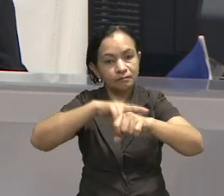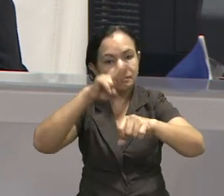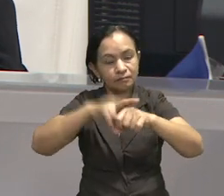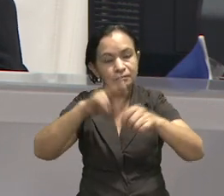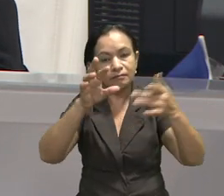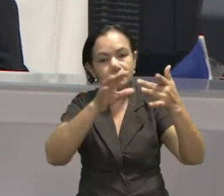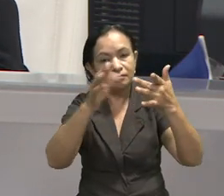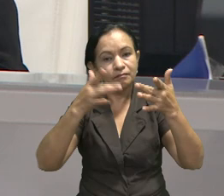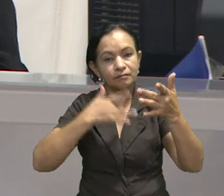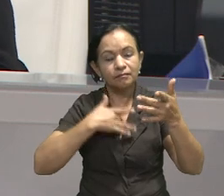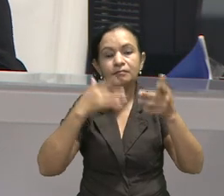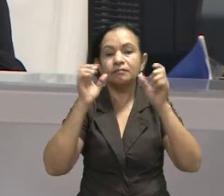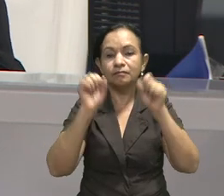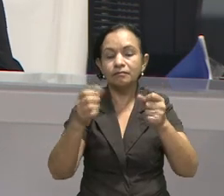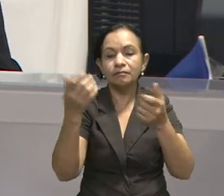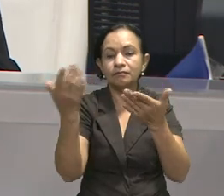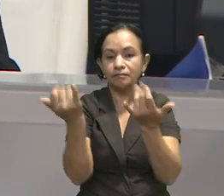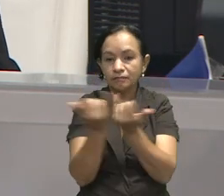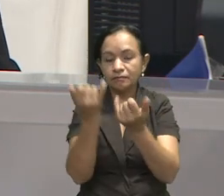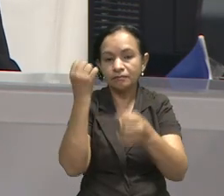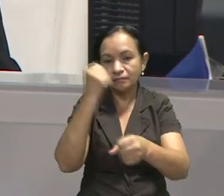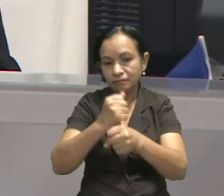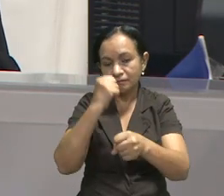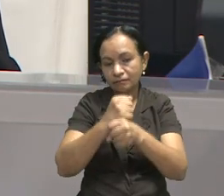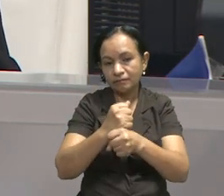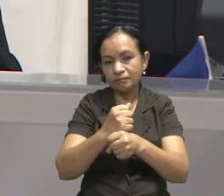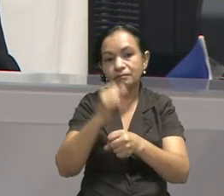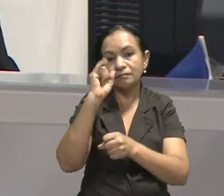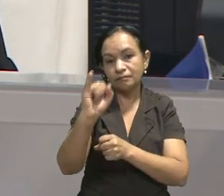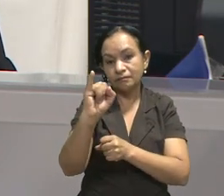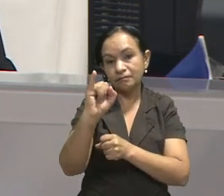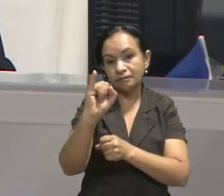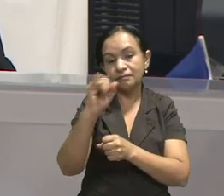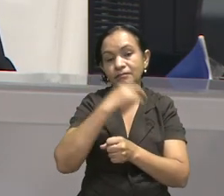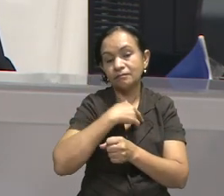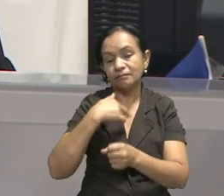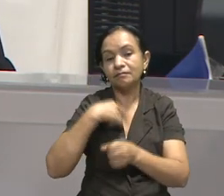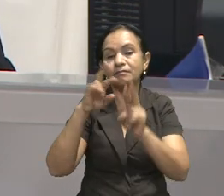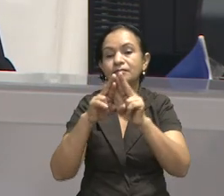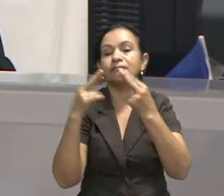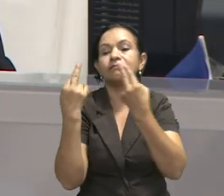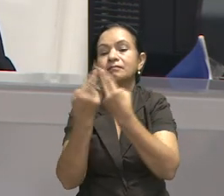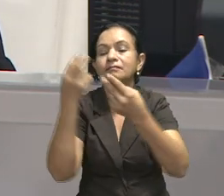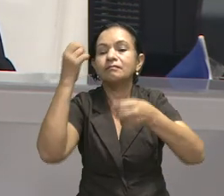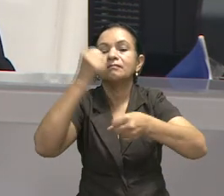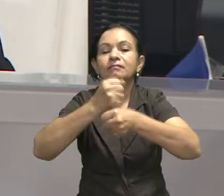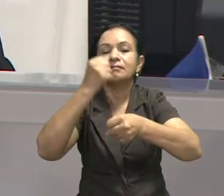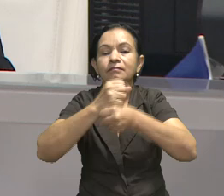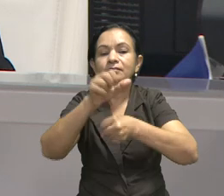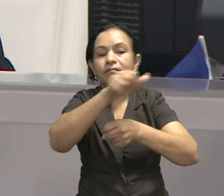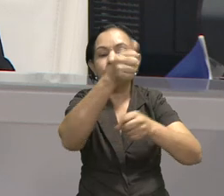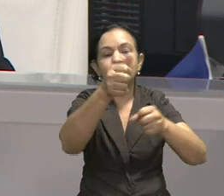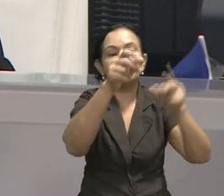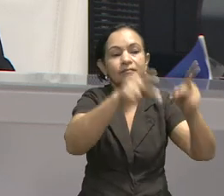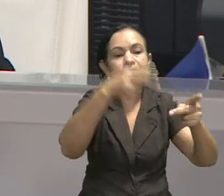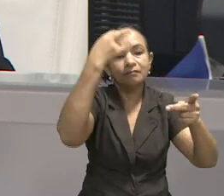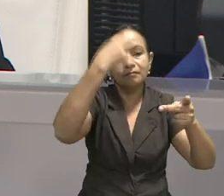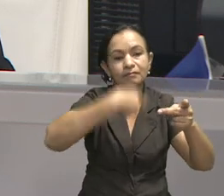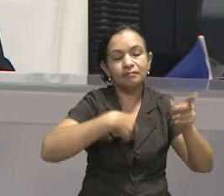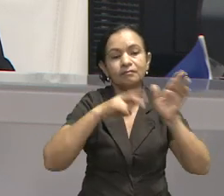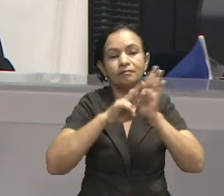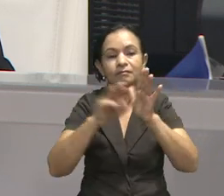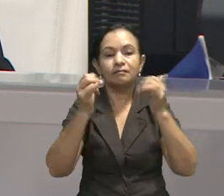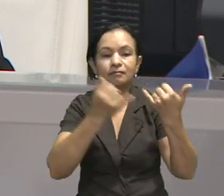específicas necesarias que piden en el ejercicio de sus funciones. Y convocar sesiones de trabajo con otras autoridades, representantes